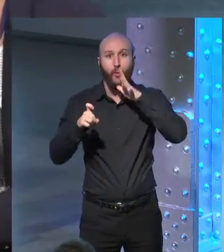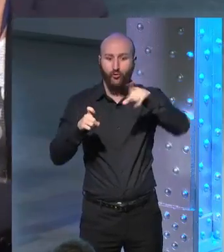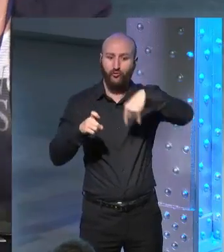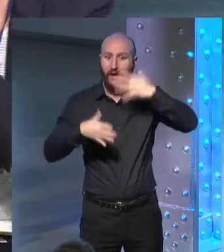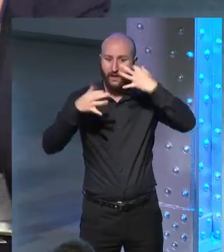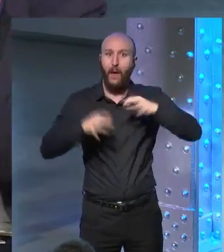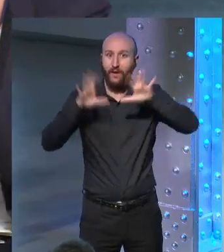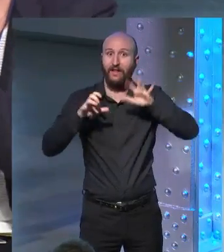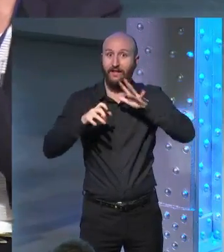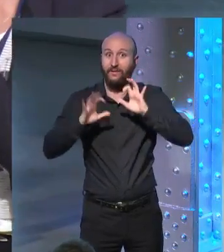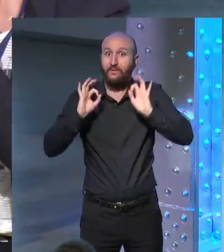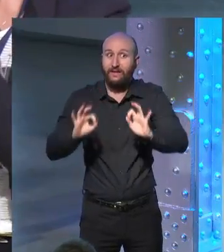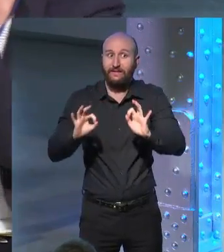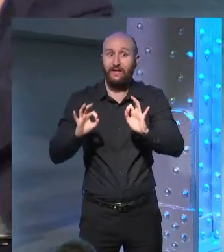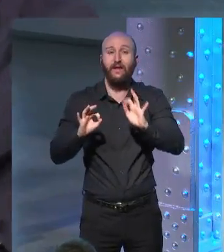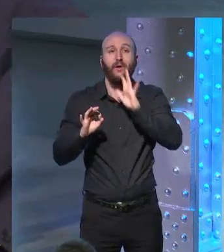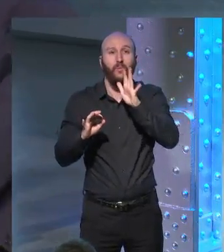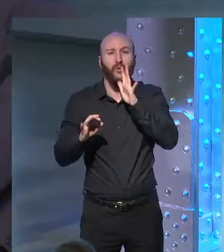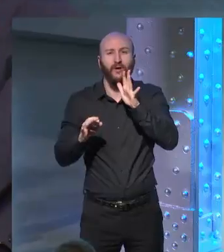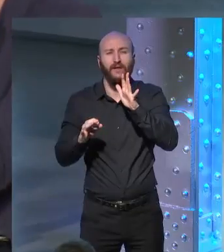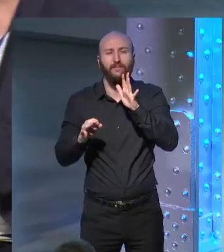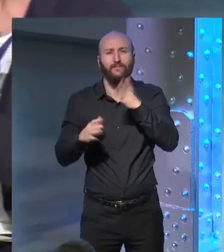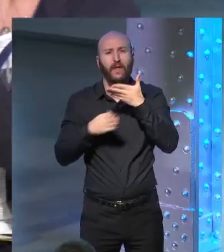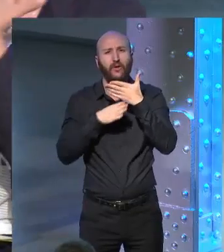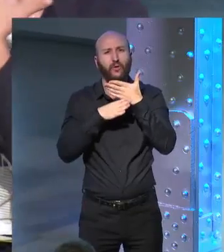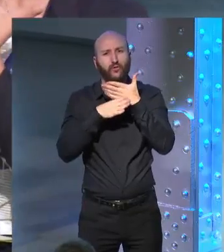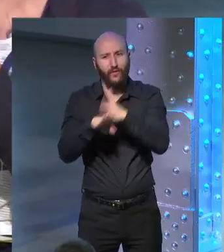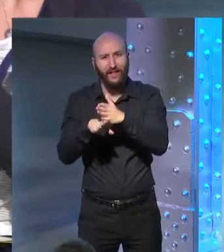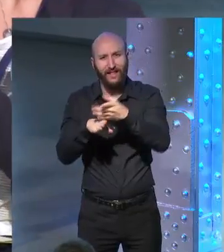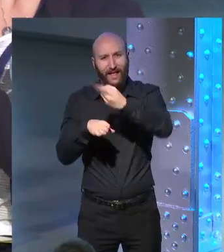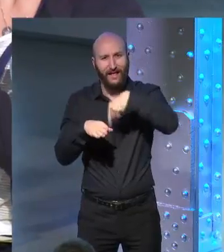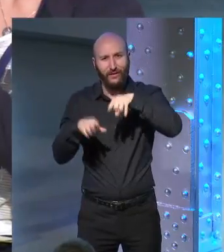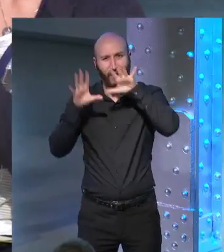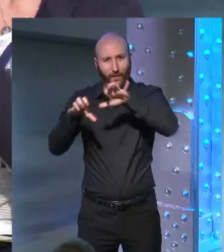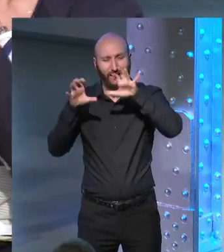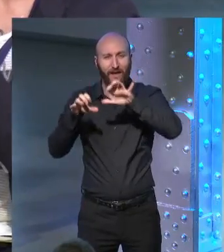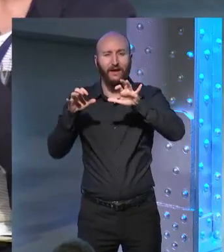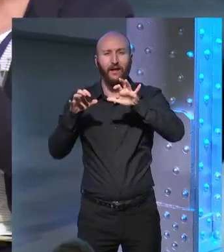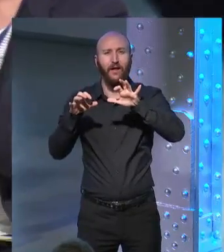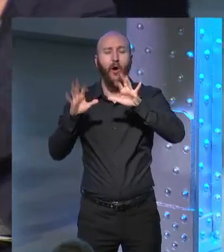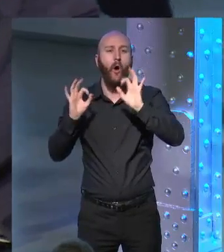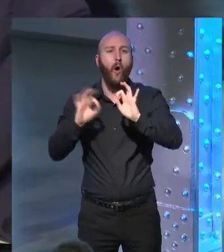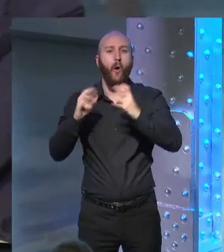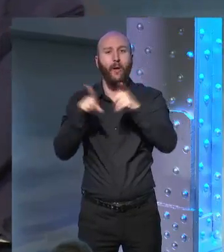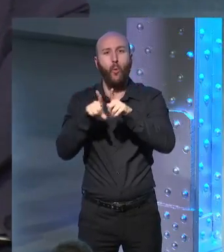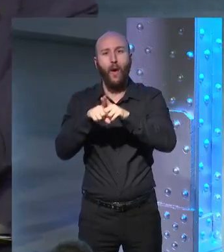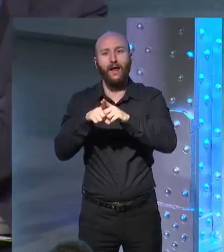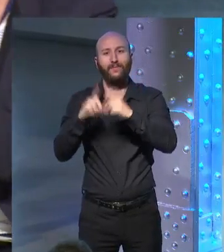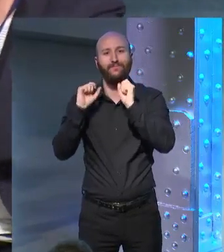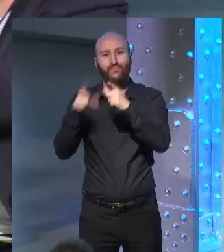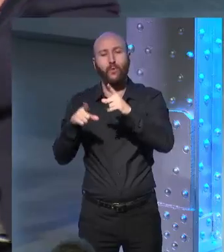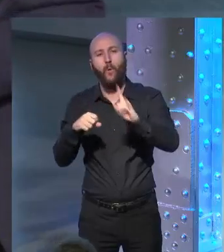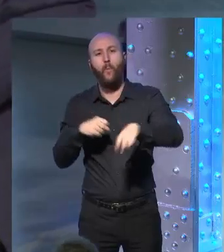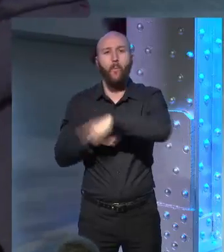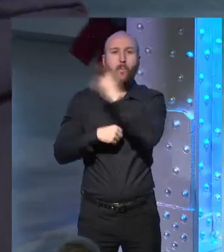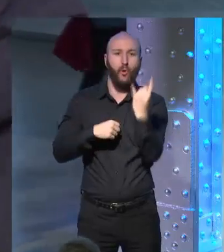aprendiendo? Es decir, ¿el think before you post es suficiente para ellos o hay que darles un plus de